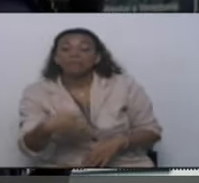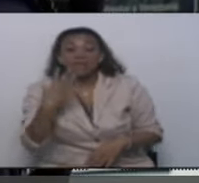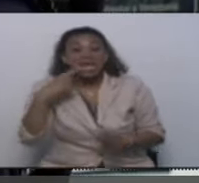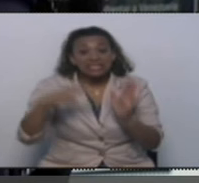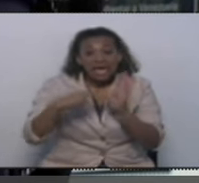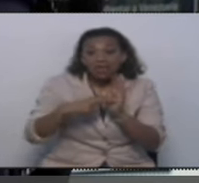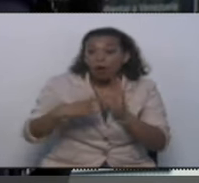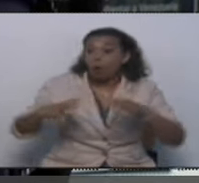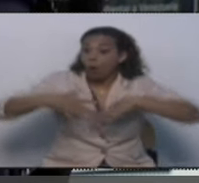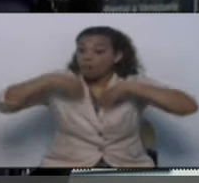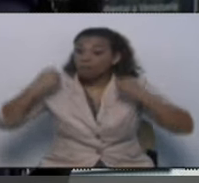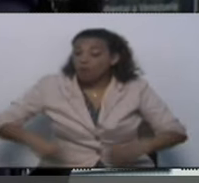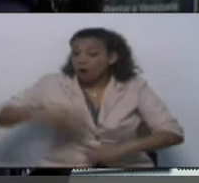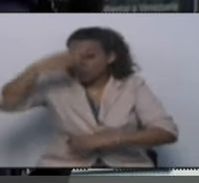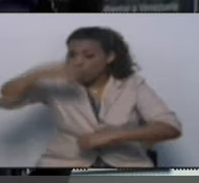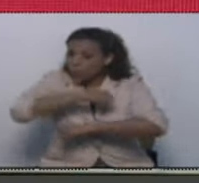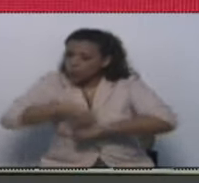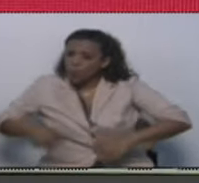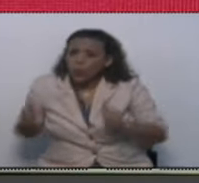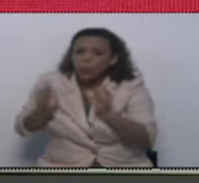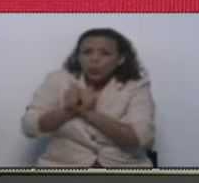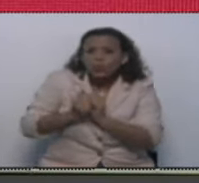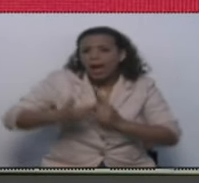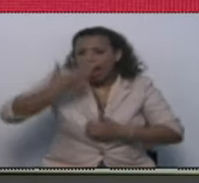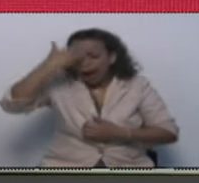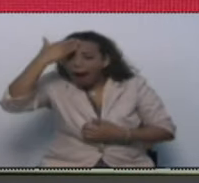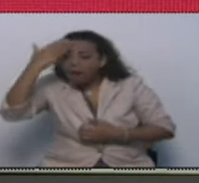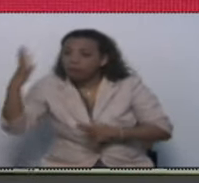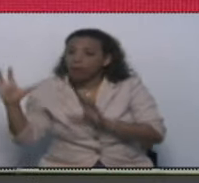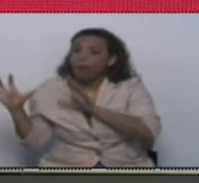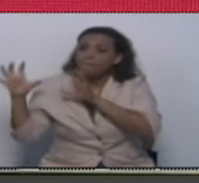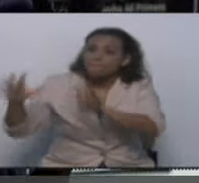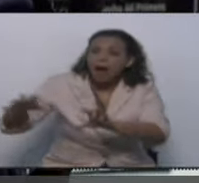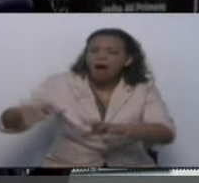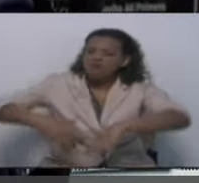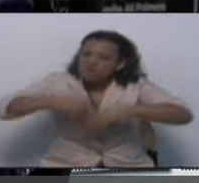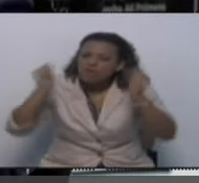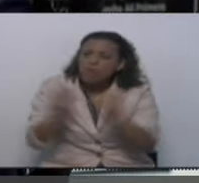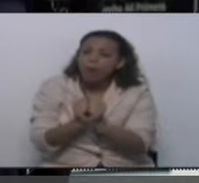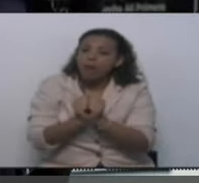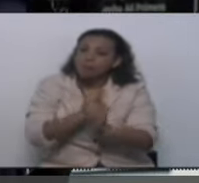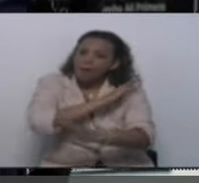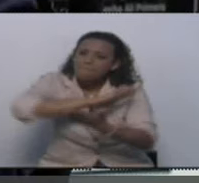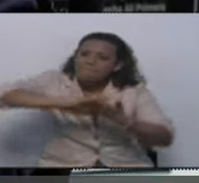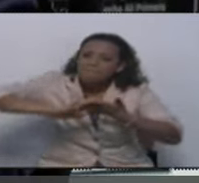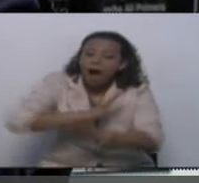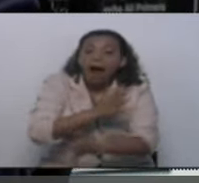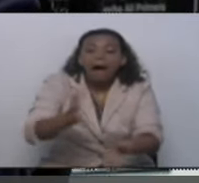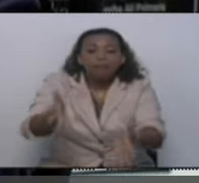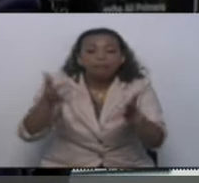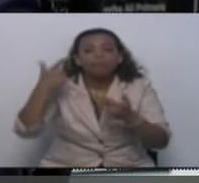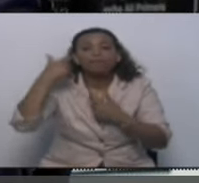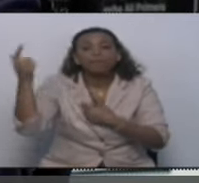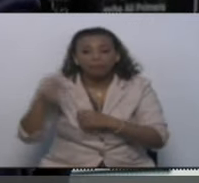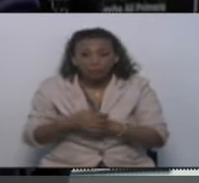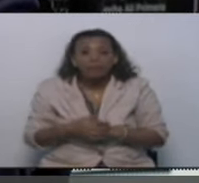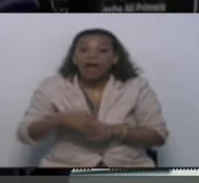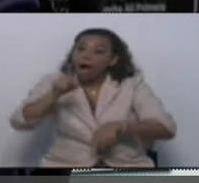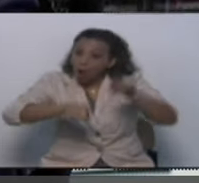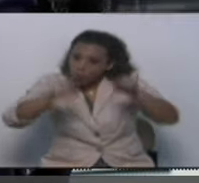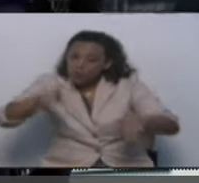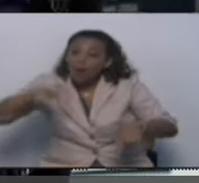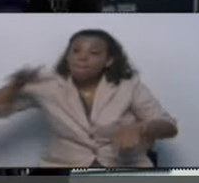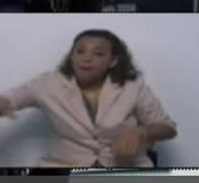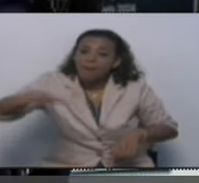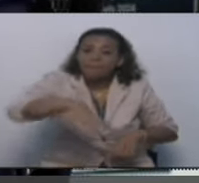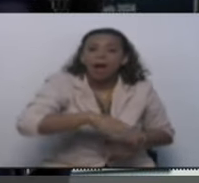su ejército árabe sirio ha dado una batalla, ha triunfado. En algunas regiones